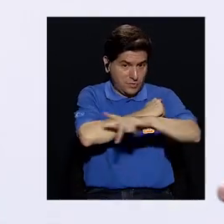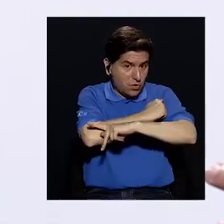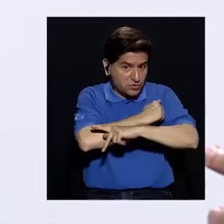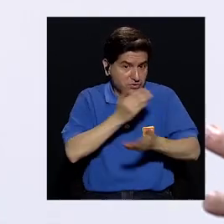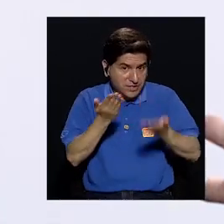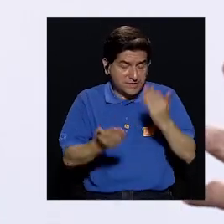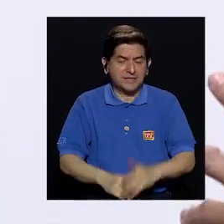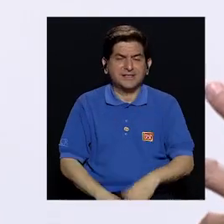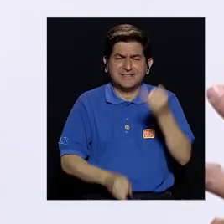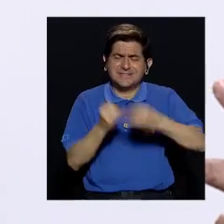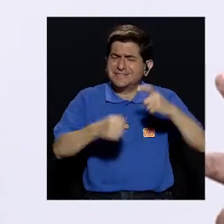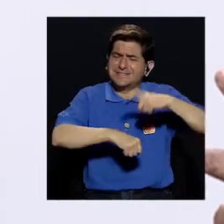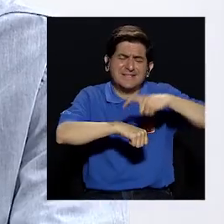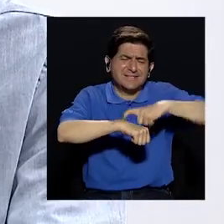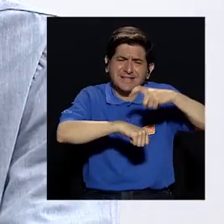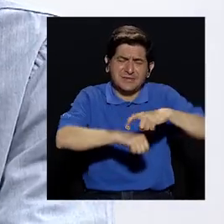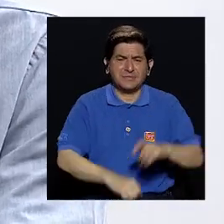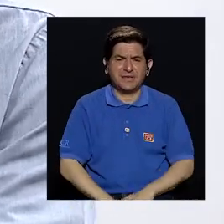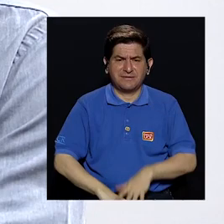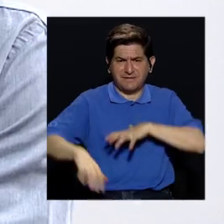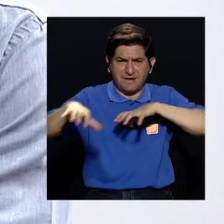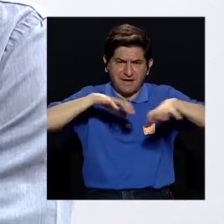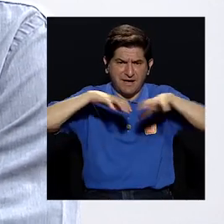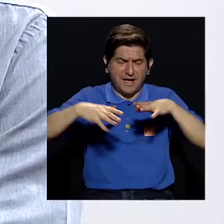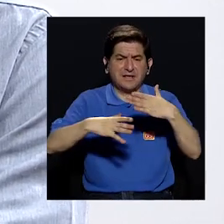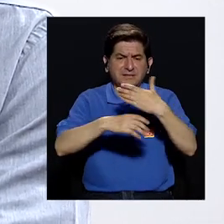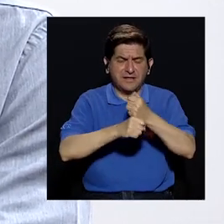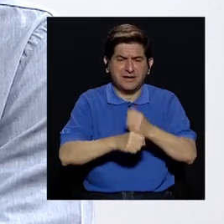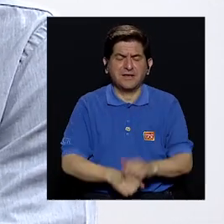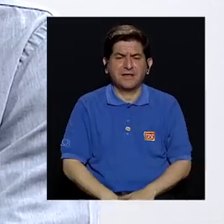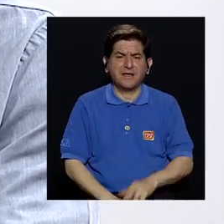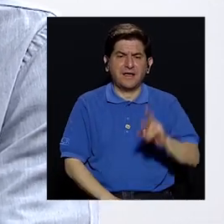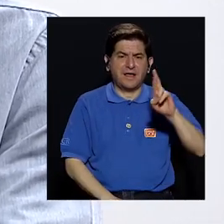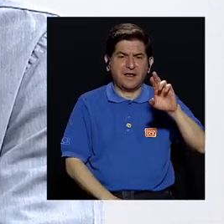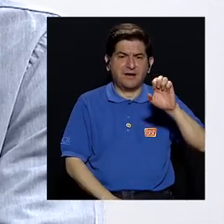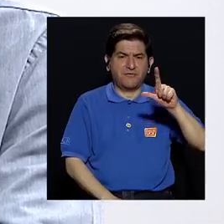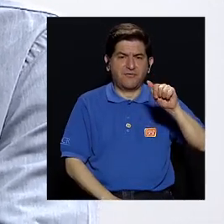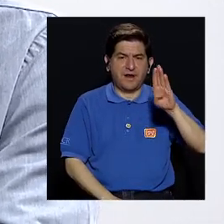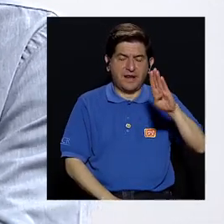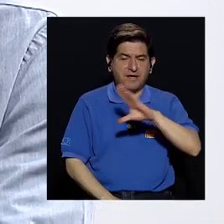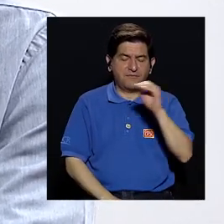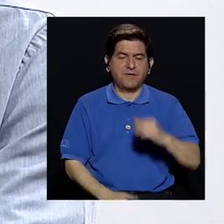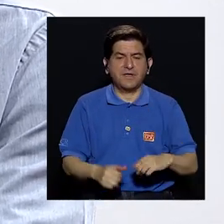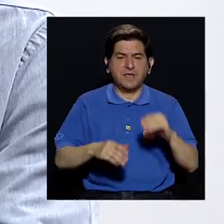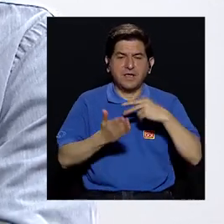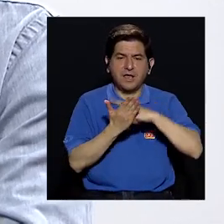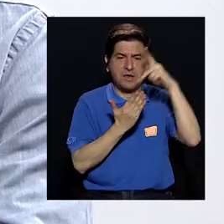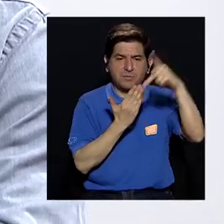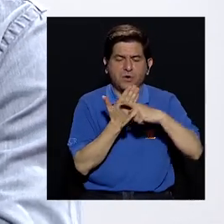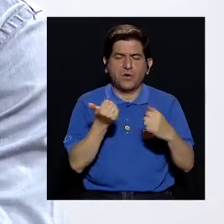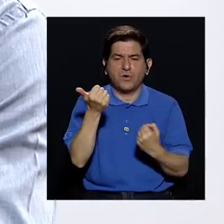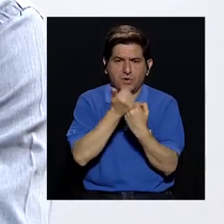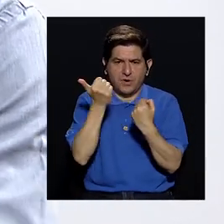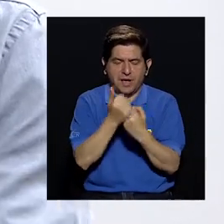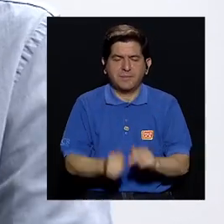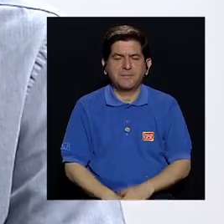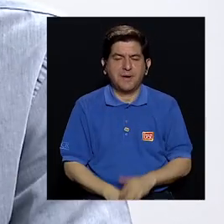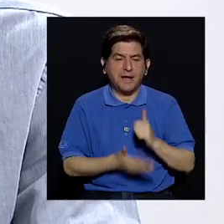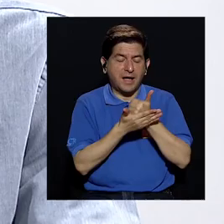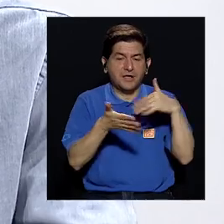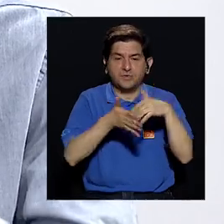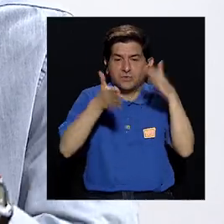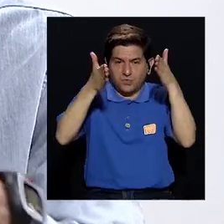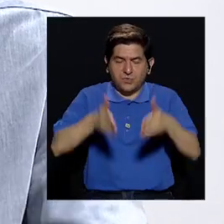hablemos ya se nos acaba el tiempo dice hablemos de las actividades que realiza el velar y también me interesa mucho el programa de apoyo las becas para